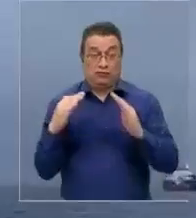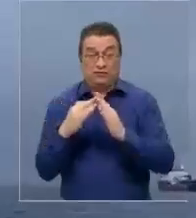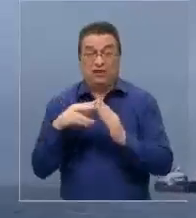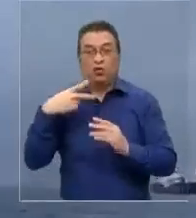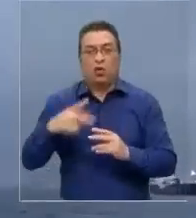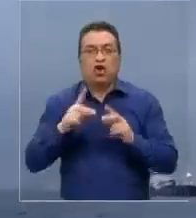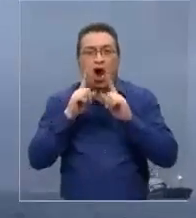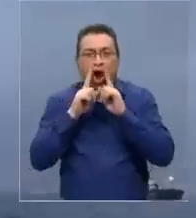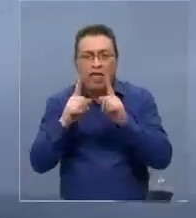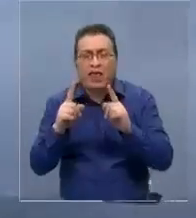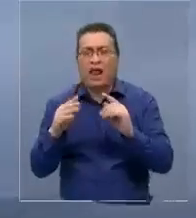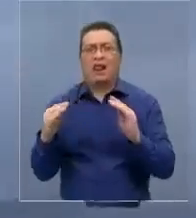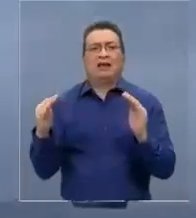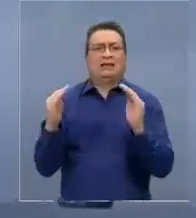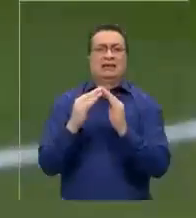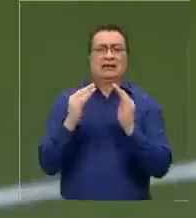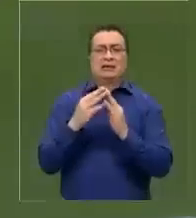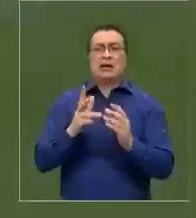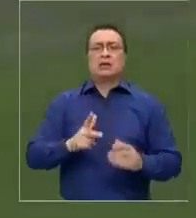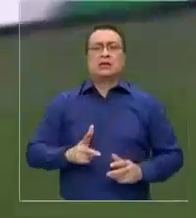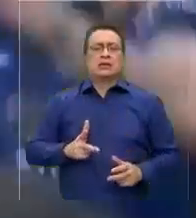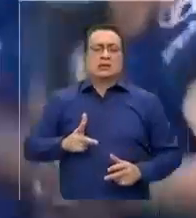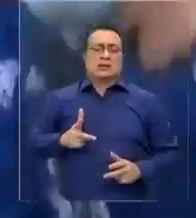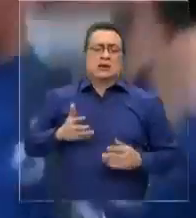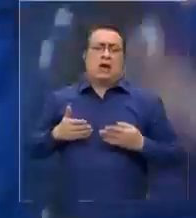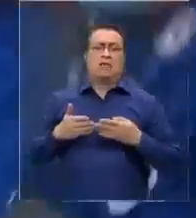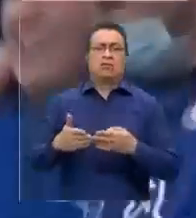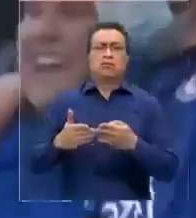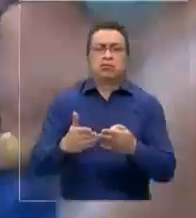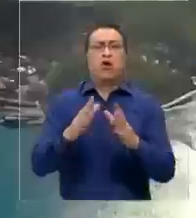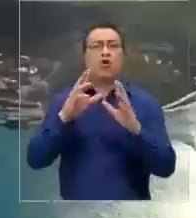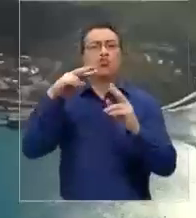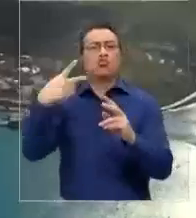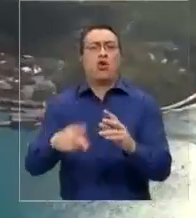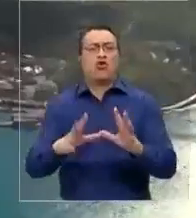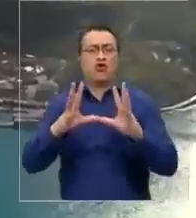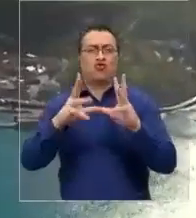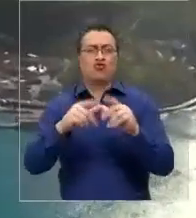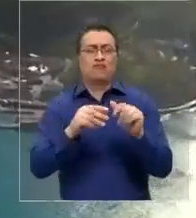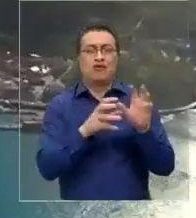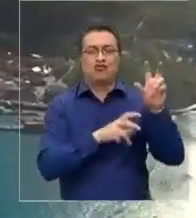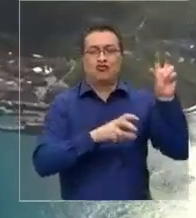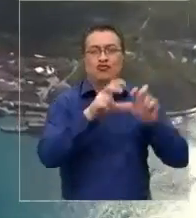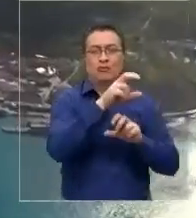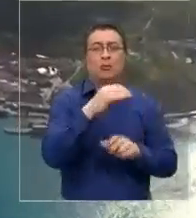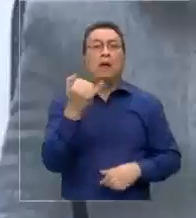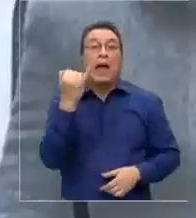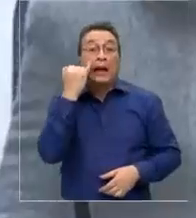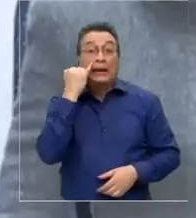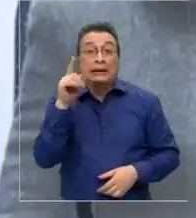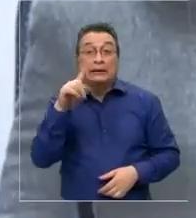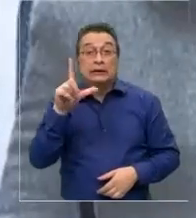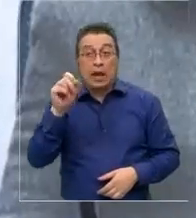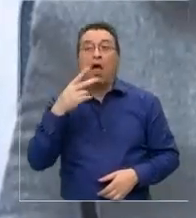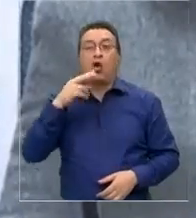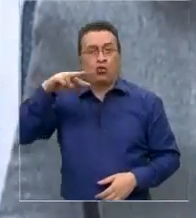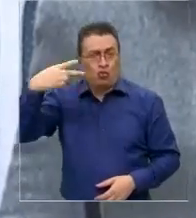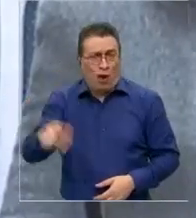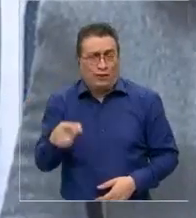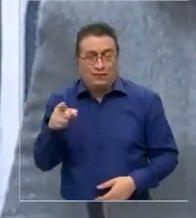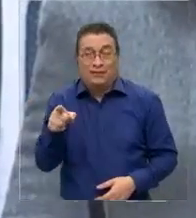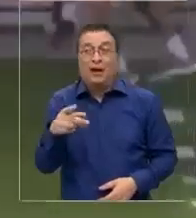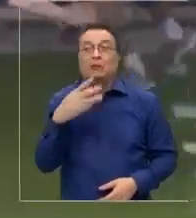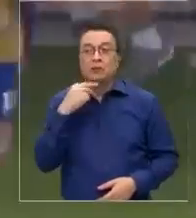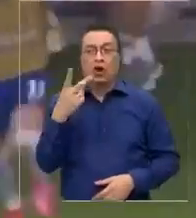dueño de hoteles, mansiones, fanático de los yates, era dueño de un club de fútbol y hasta de una isla. Hay que mencionar que su fortuna supera